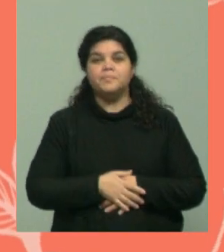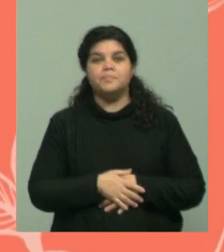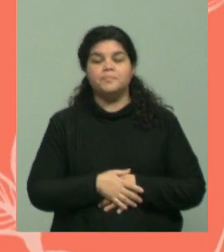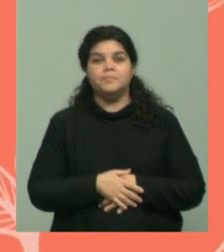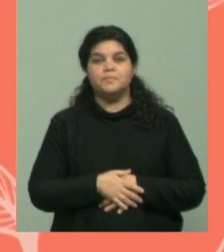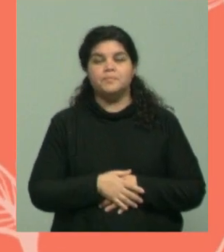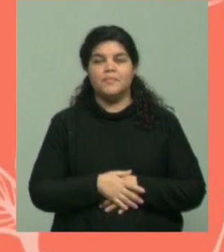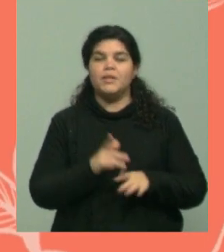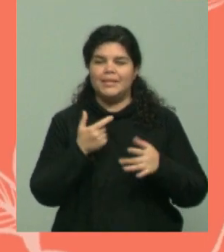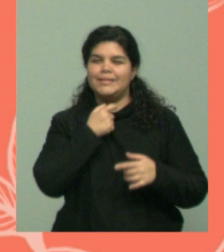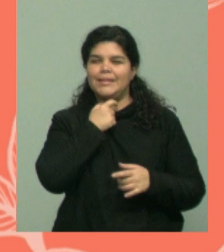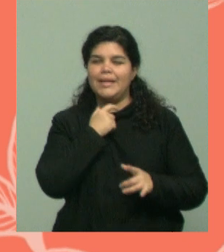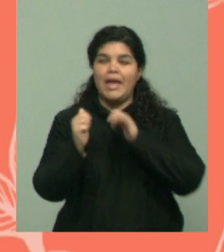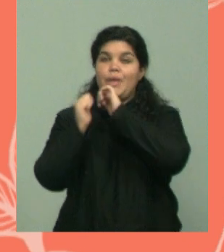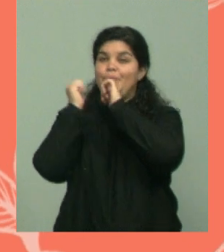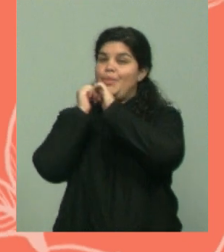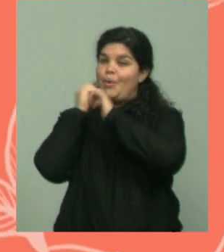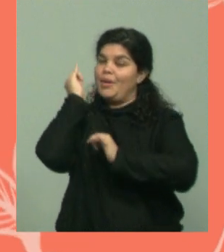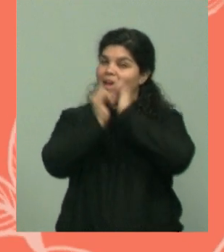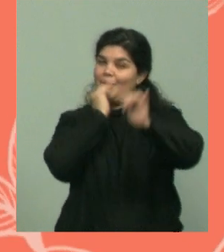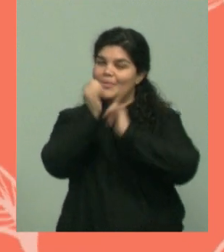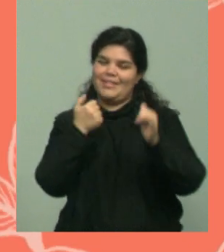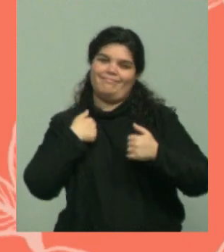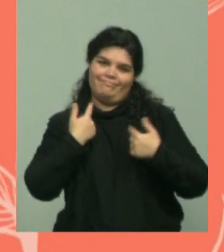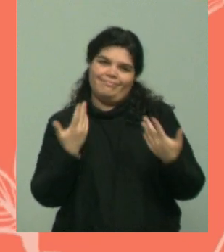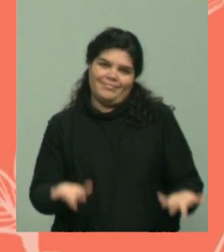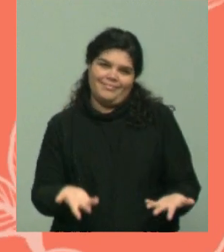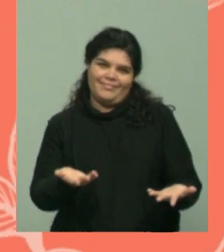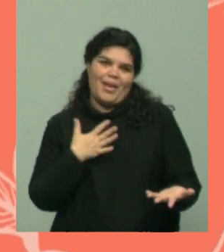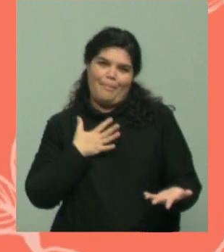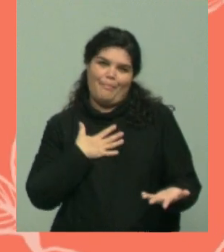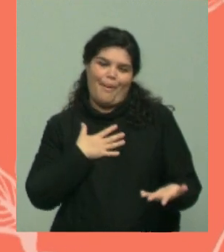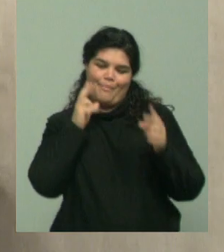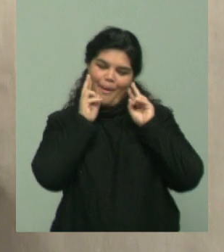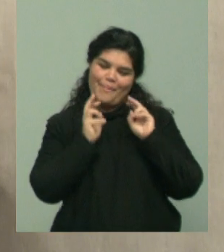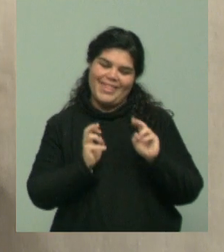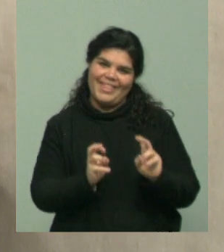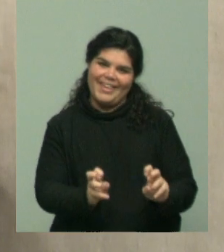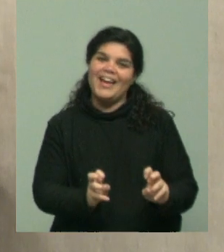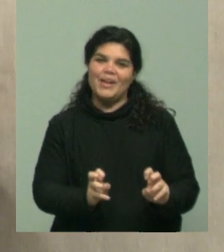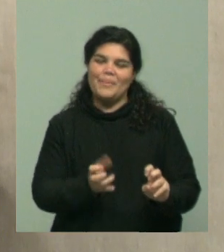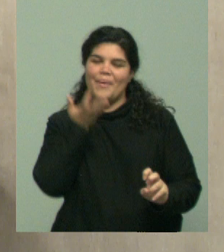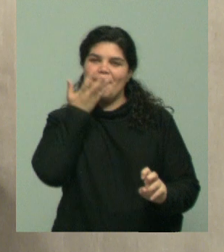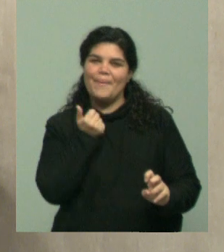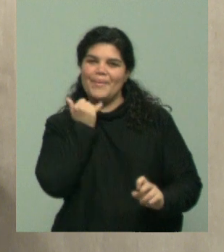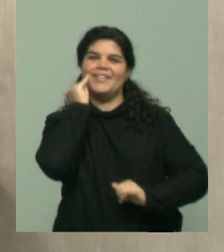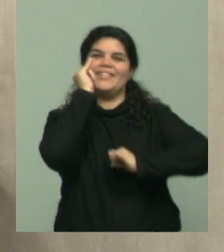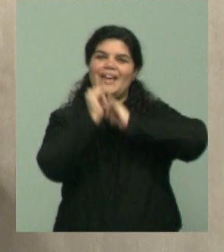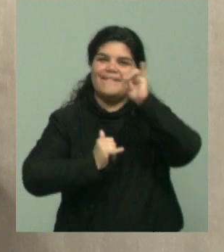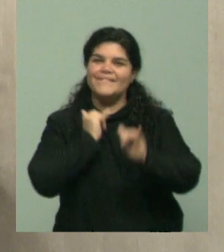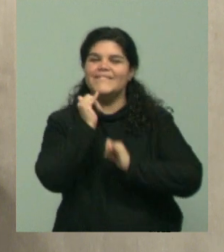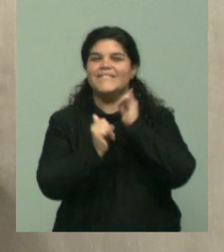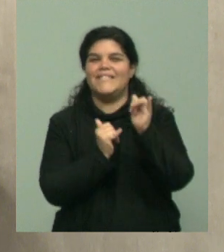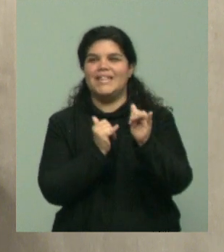de historia porque bueno, como buen investigador, de alguna manera siempre me gusta ahí